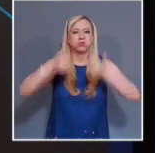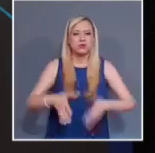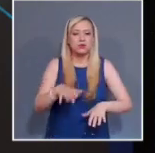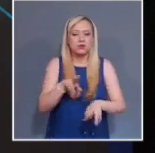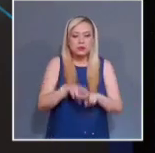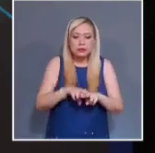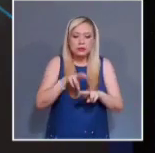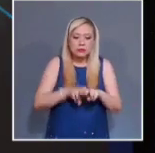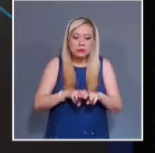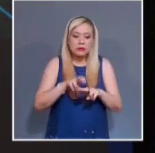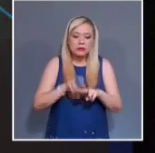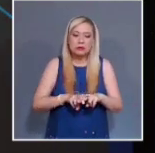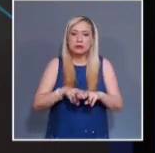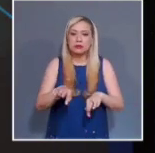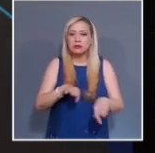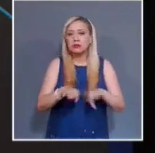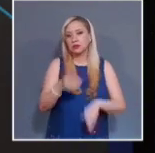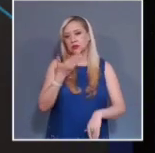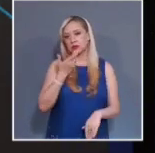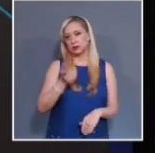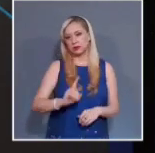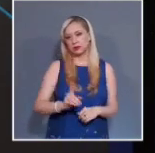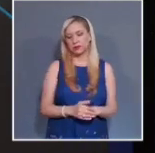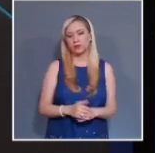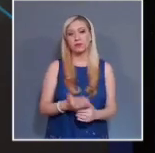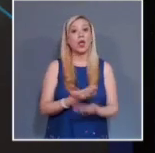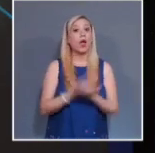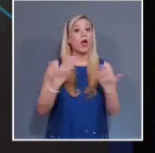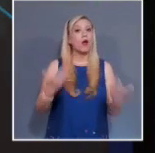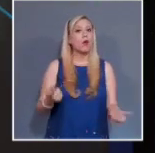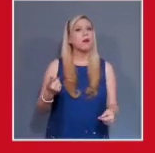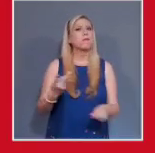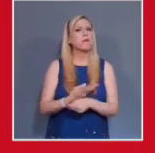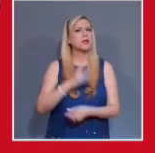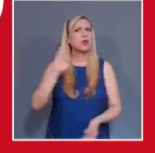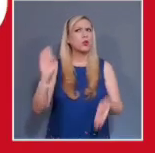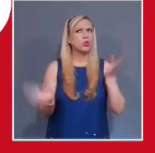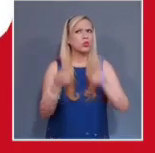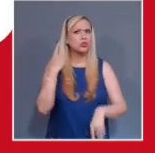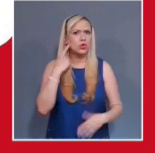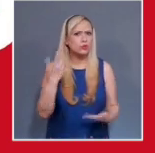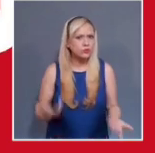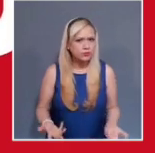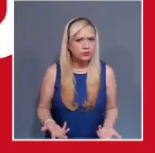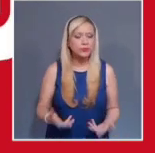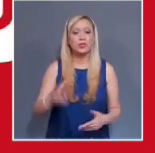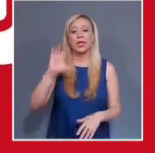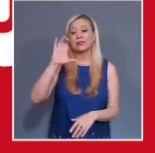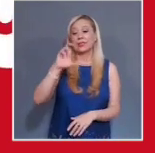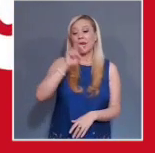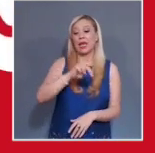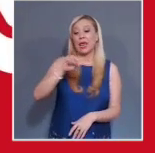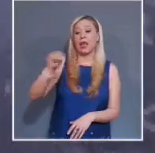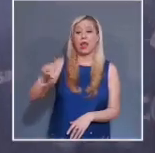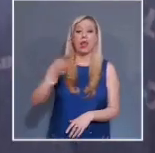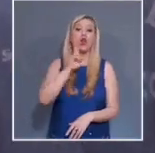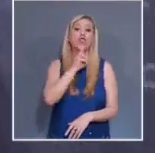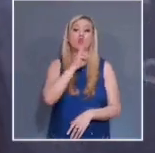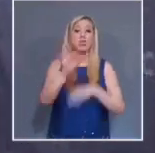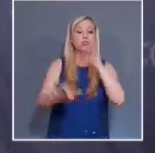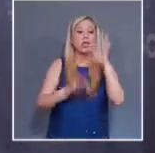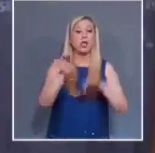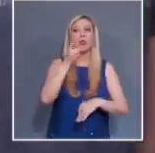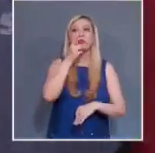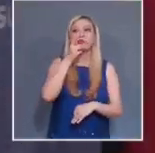Vámonos, información del mundo. De acuerdo con la cadena CNN, el expresidente Mike Pence testificó ante